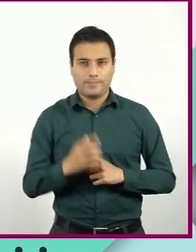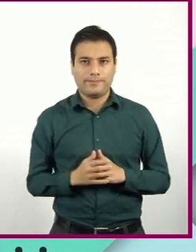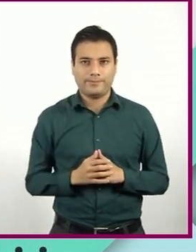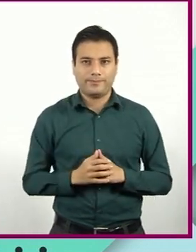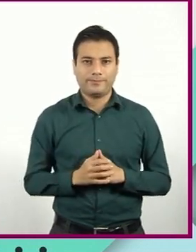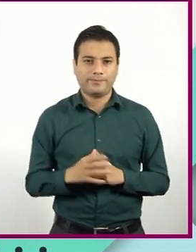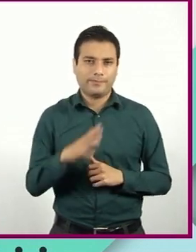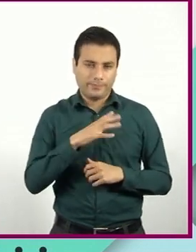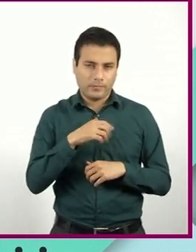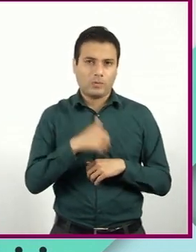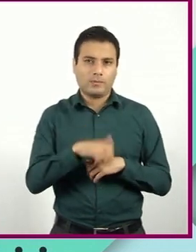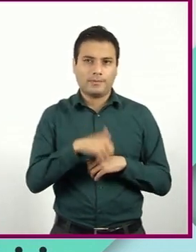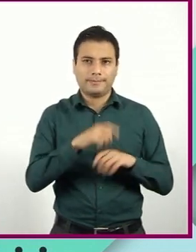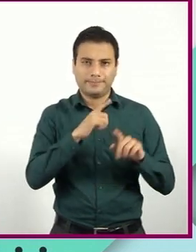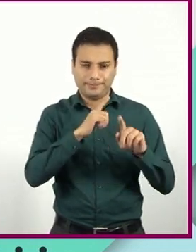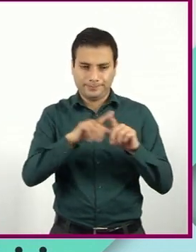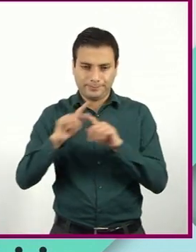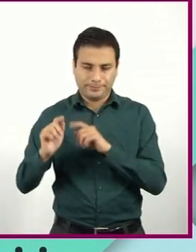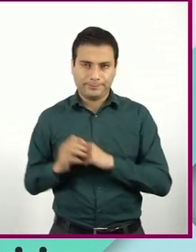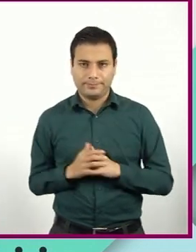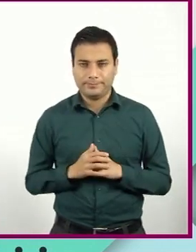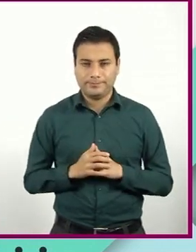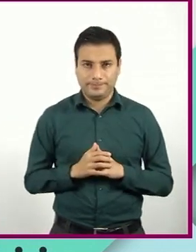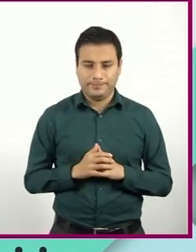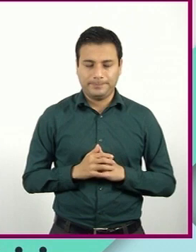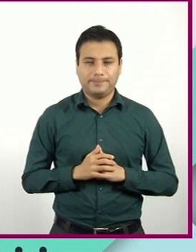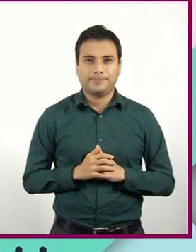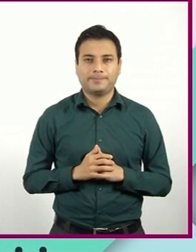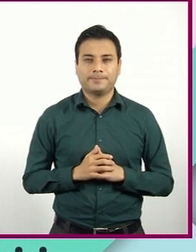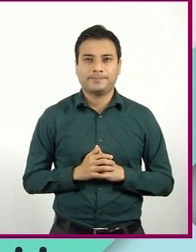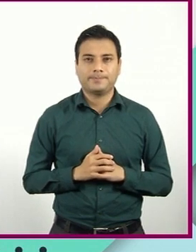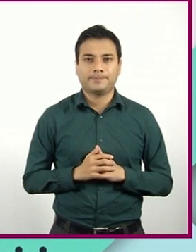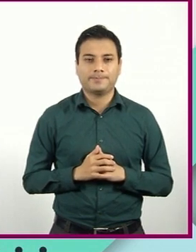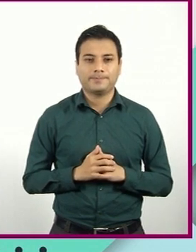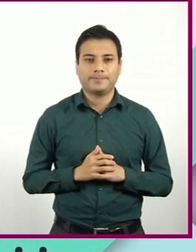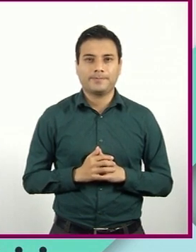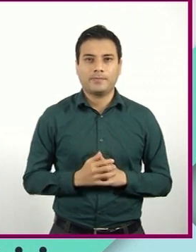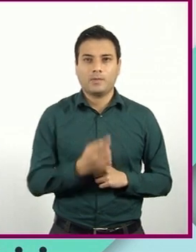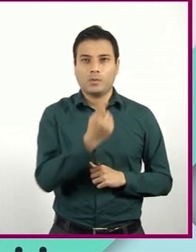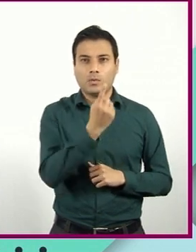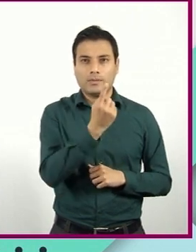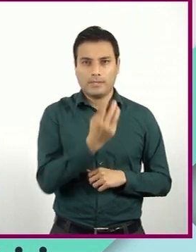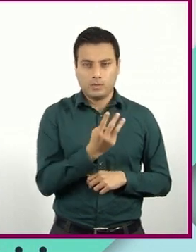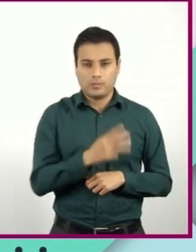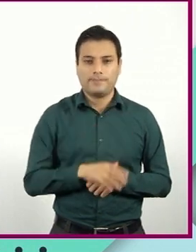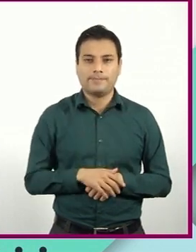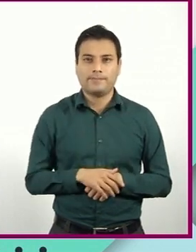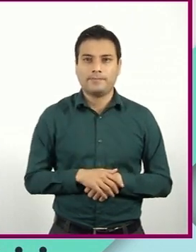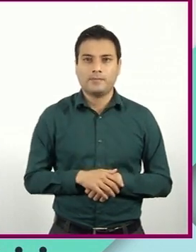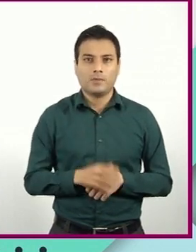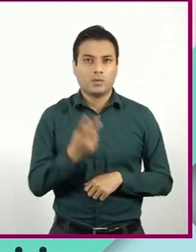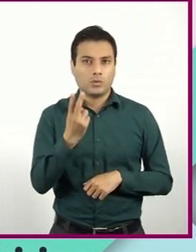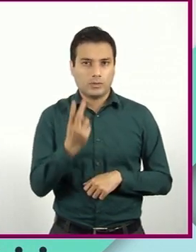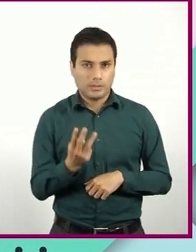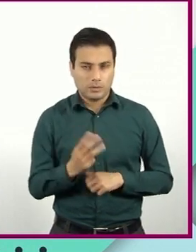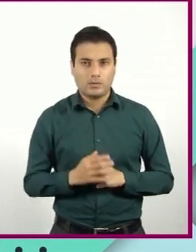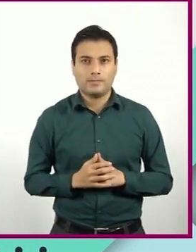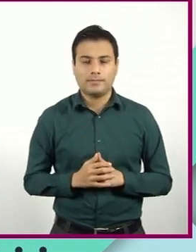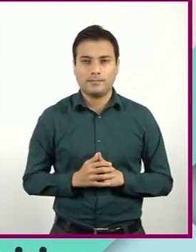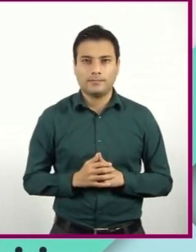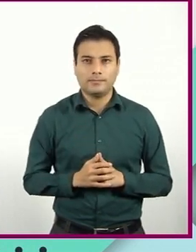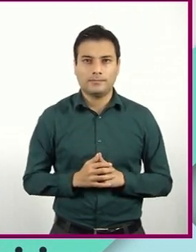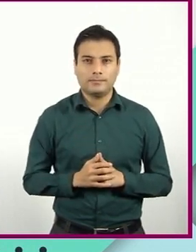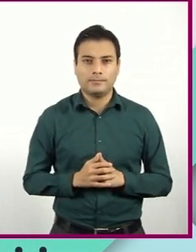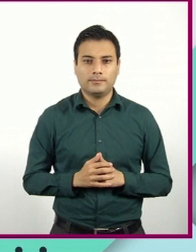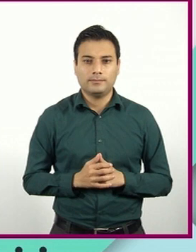él colocaremos las fracciones correspondientes a los tercios. Así obtenemos 1/3, 2/3 y